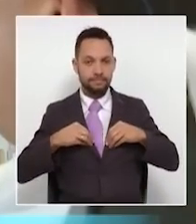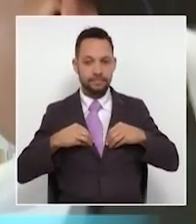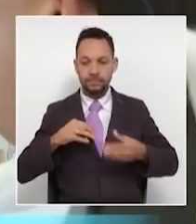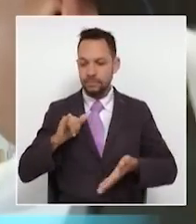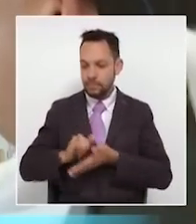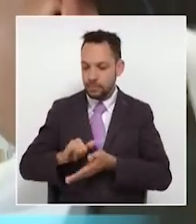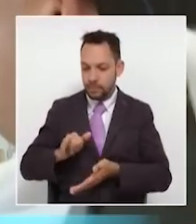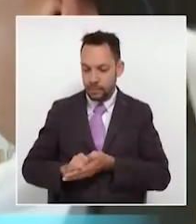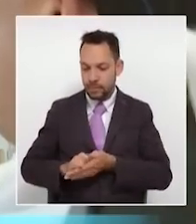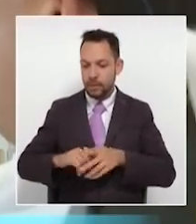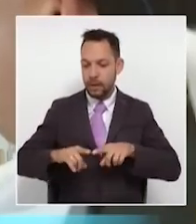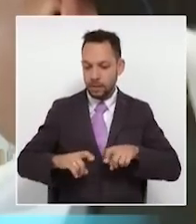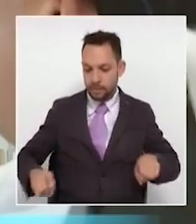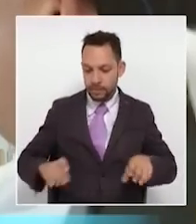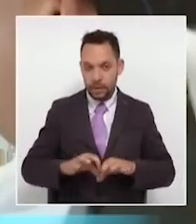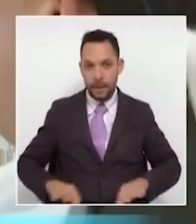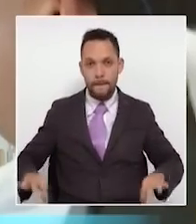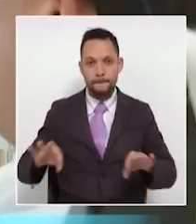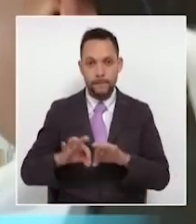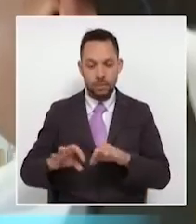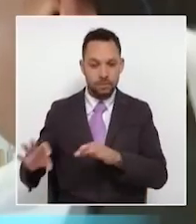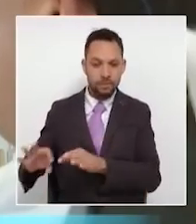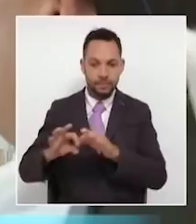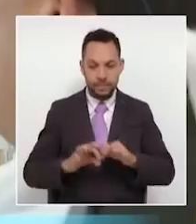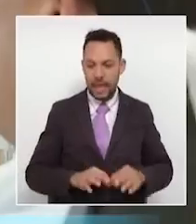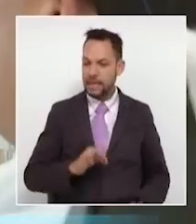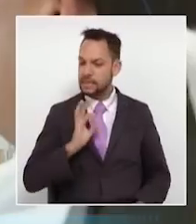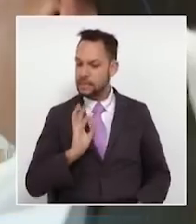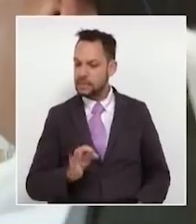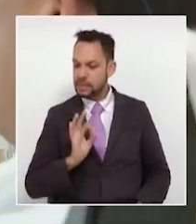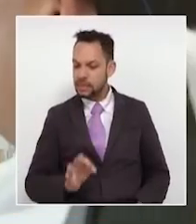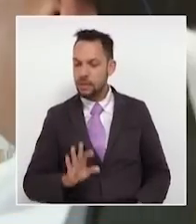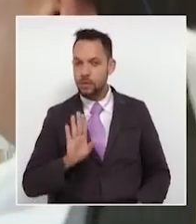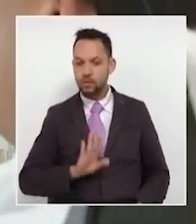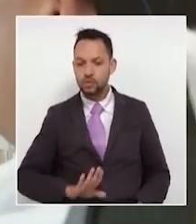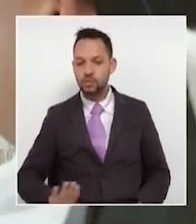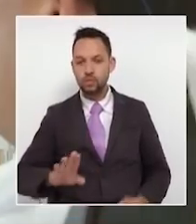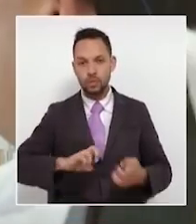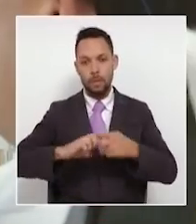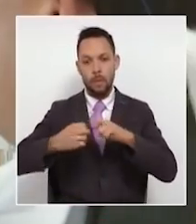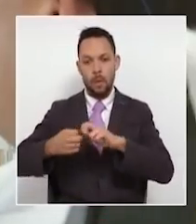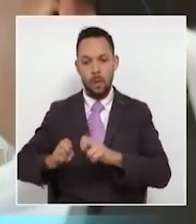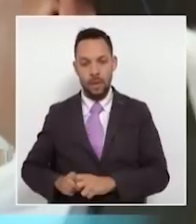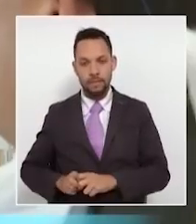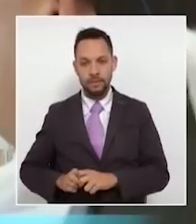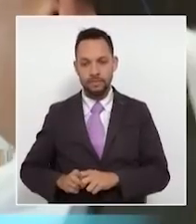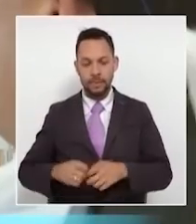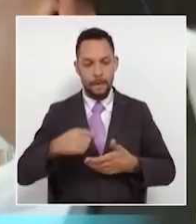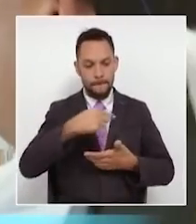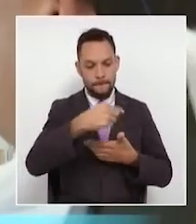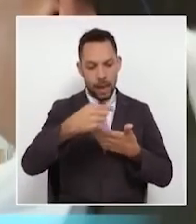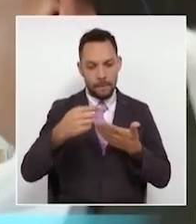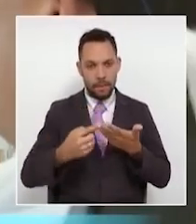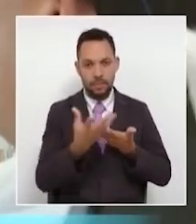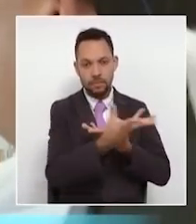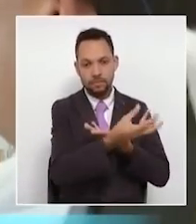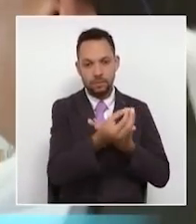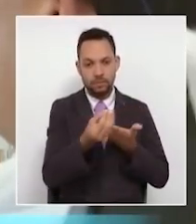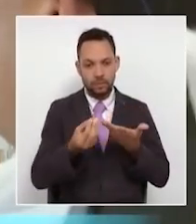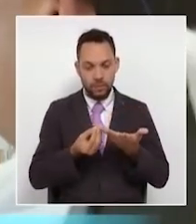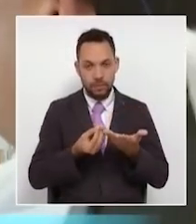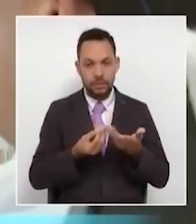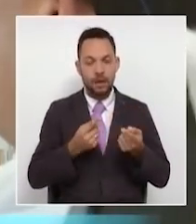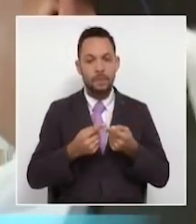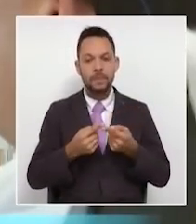deterioros cognitivos siempre tienen dificultades para reconocer estos patrones entonces puede ser el mismo